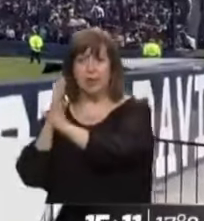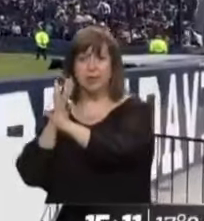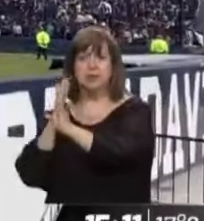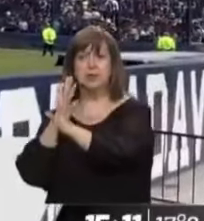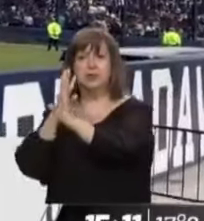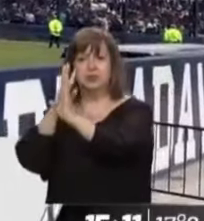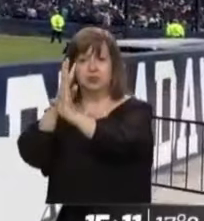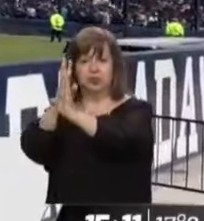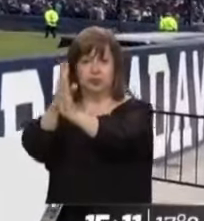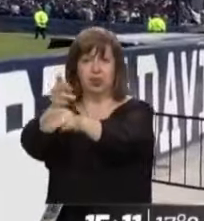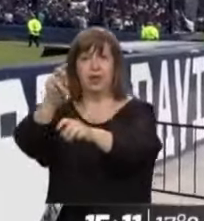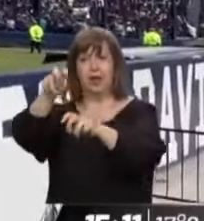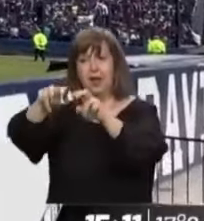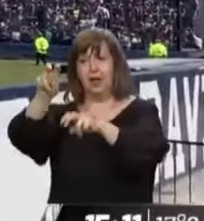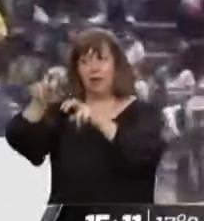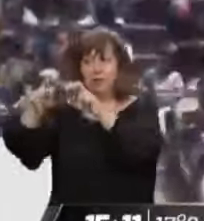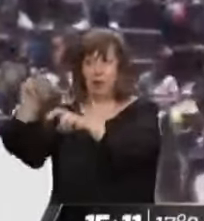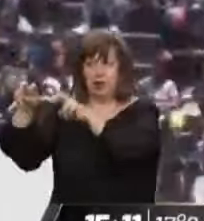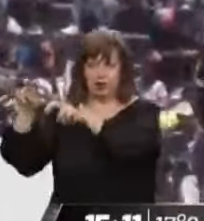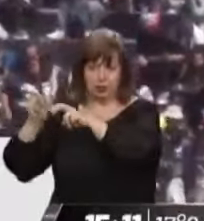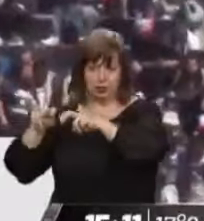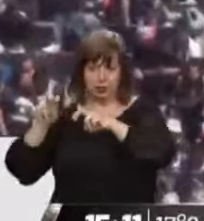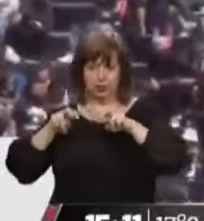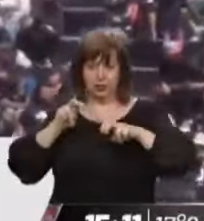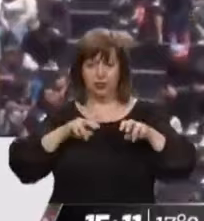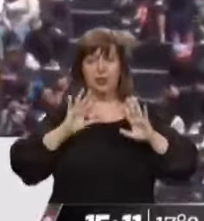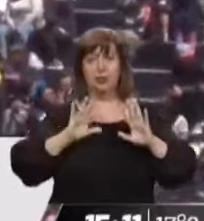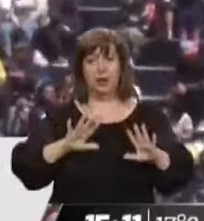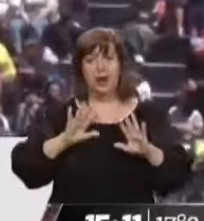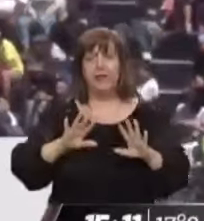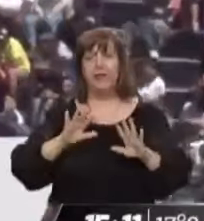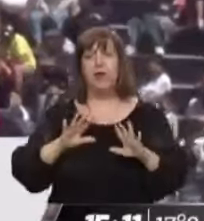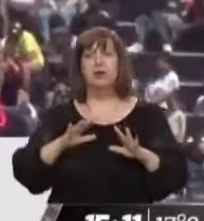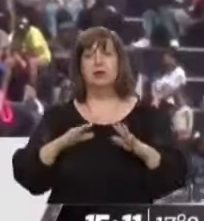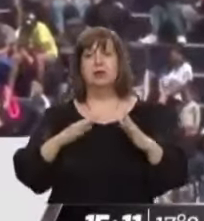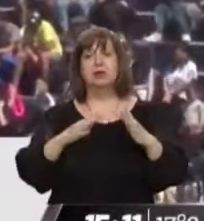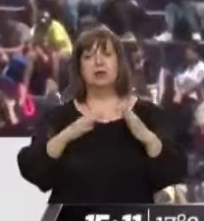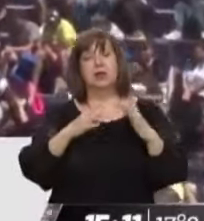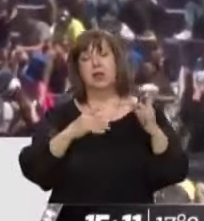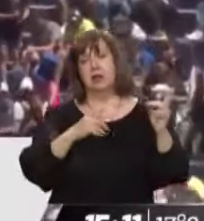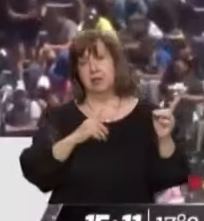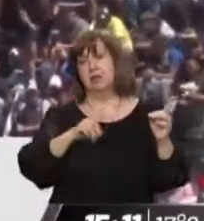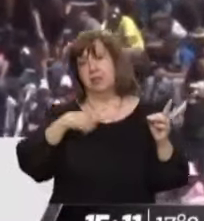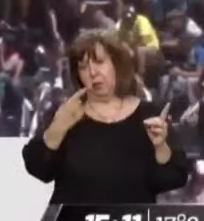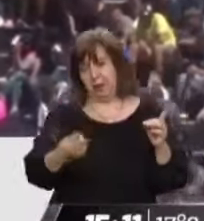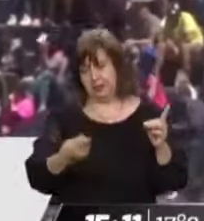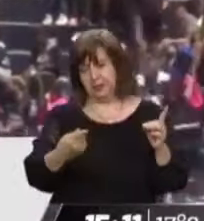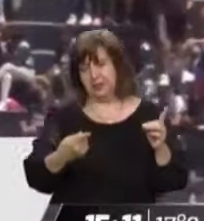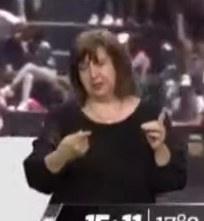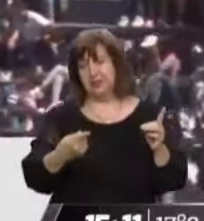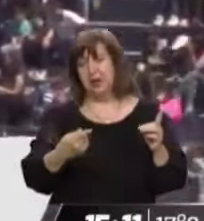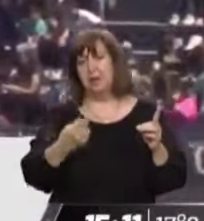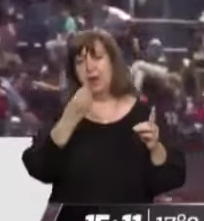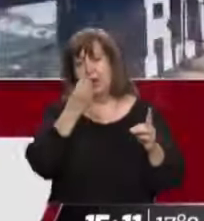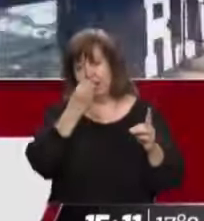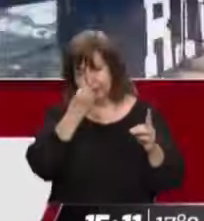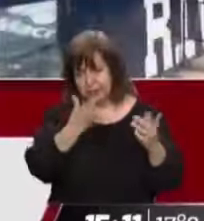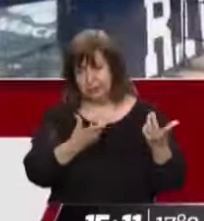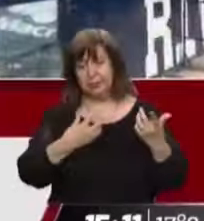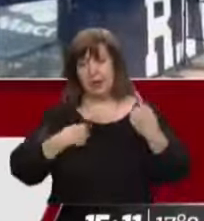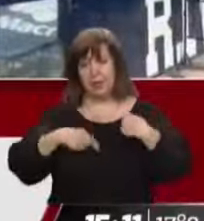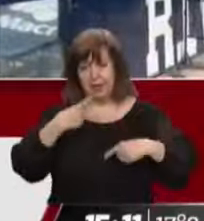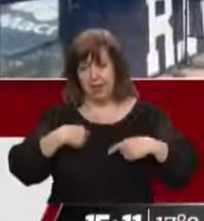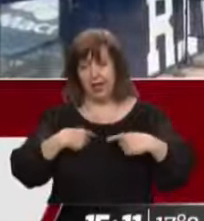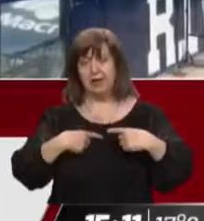popular, otros tanto más tranquilos en la platea, y todos esperando el ingreso del plantel, que estimo se va a dar en un rato. Creo que tienen todavía para un ratito, porque